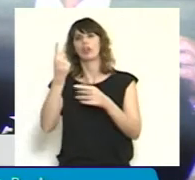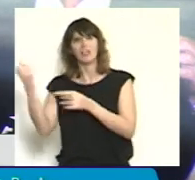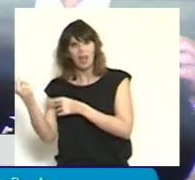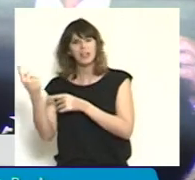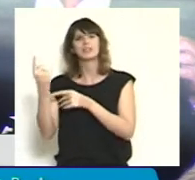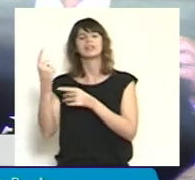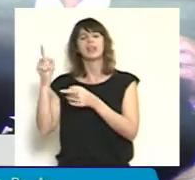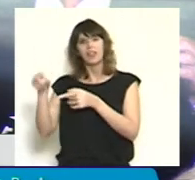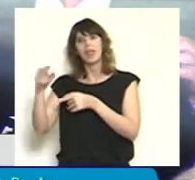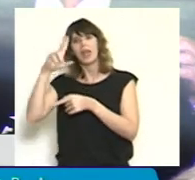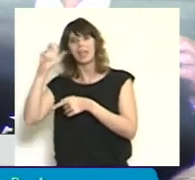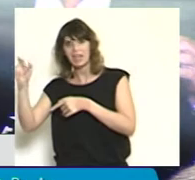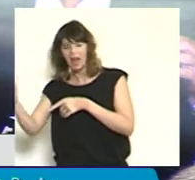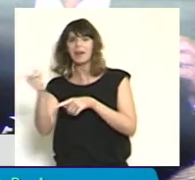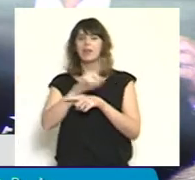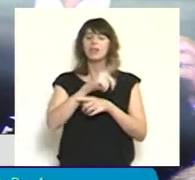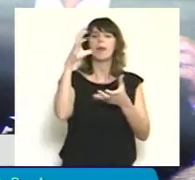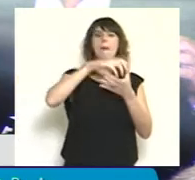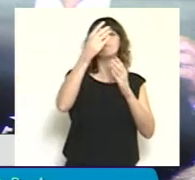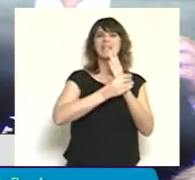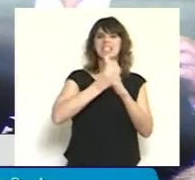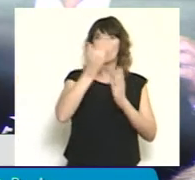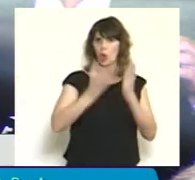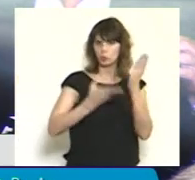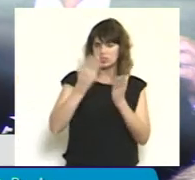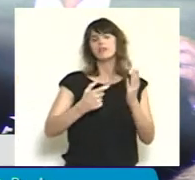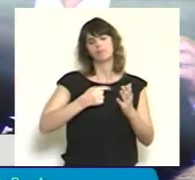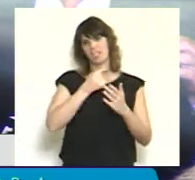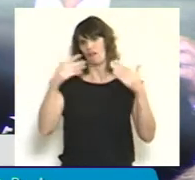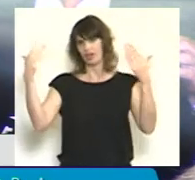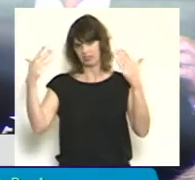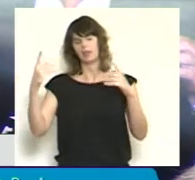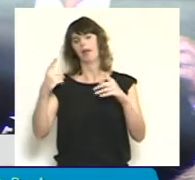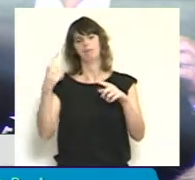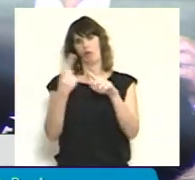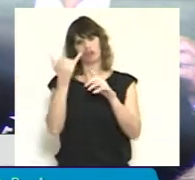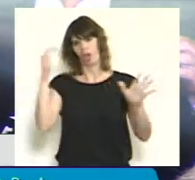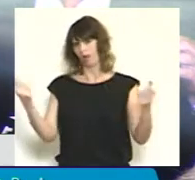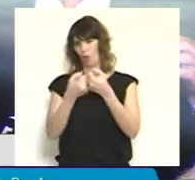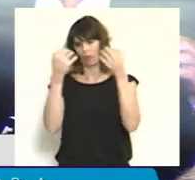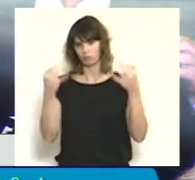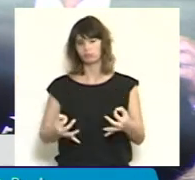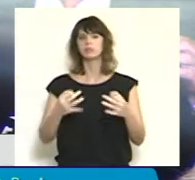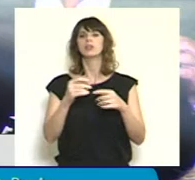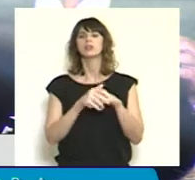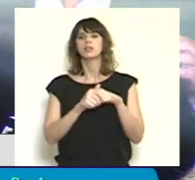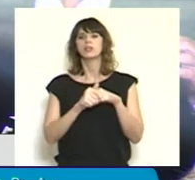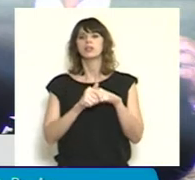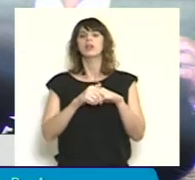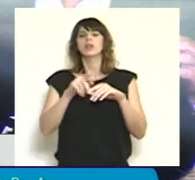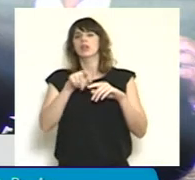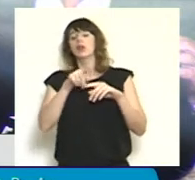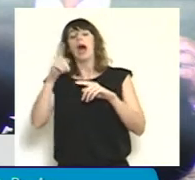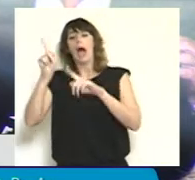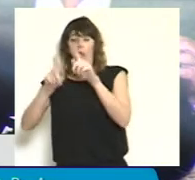del RENAR y del Ministerio de Justicia. El personal contratado en el marco de la 23283 que no acepte ser